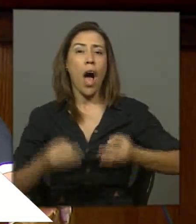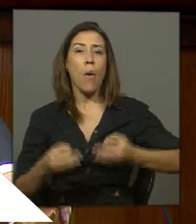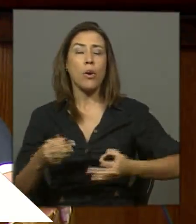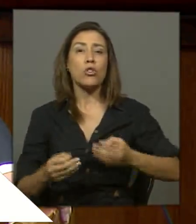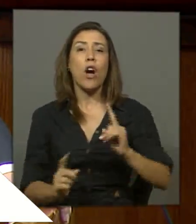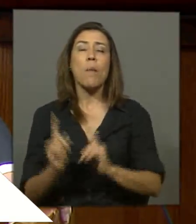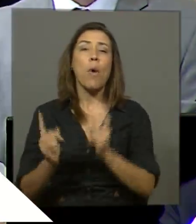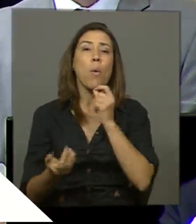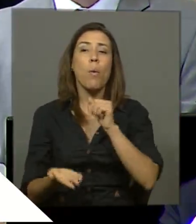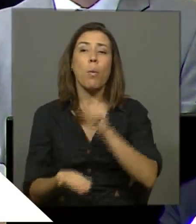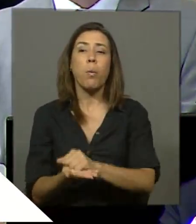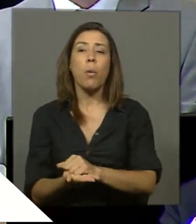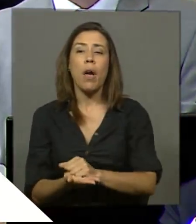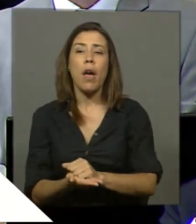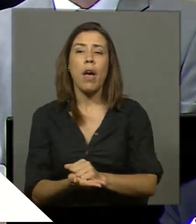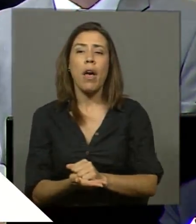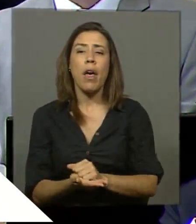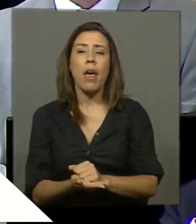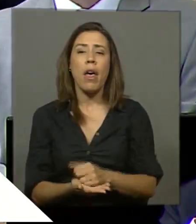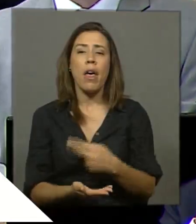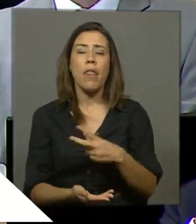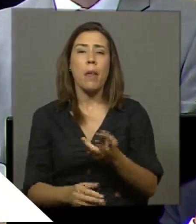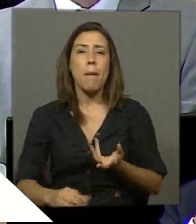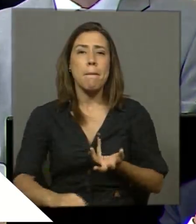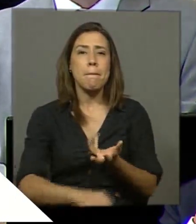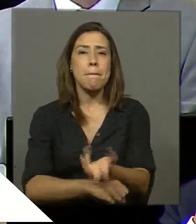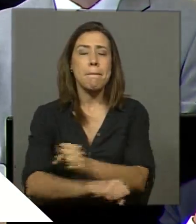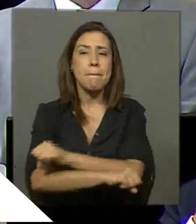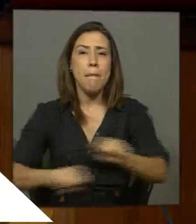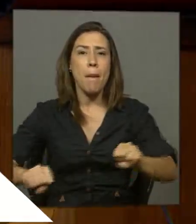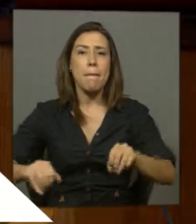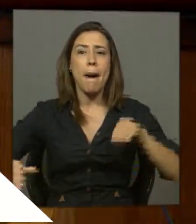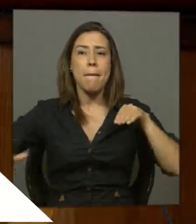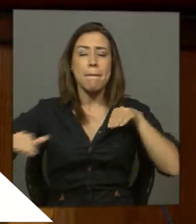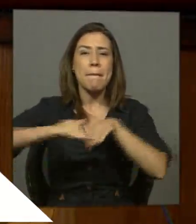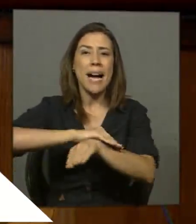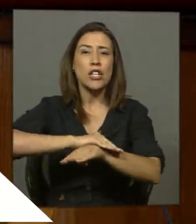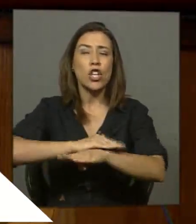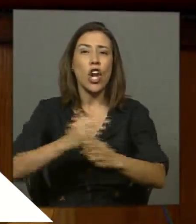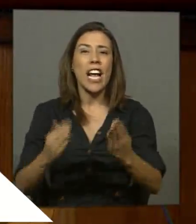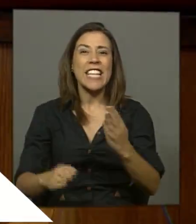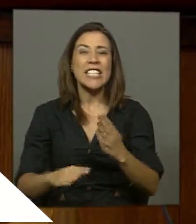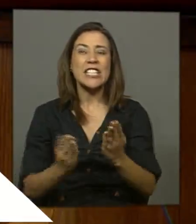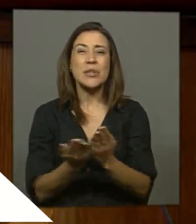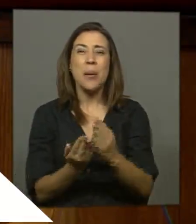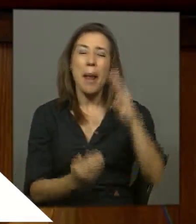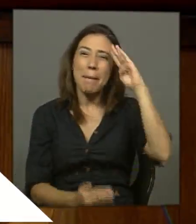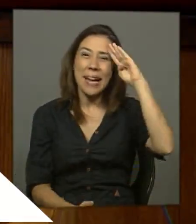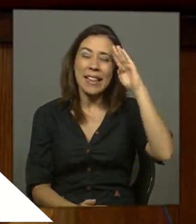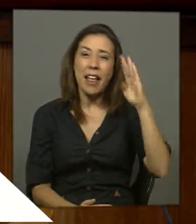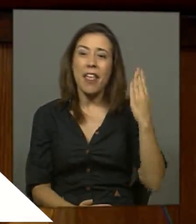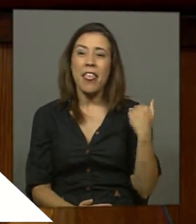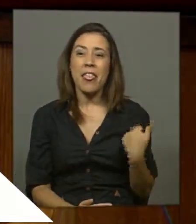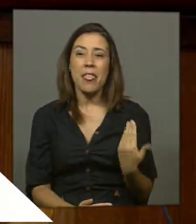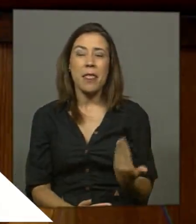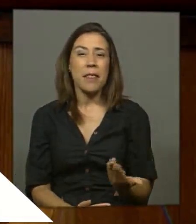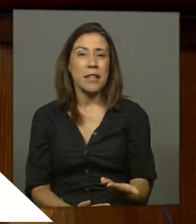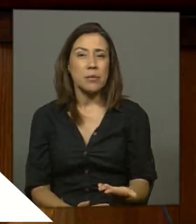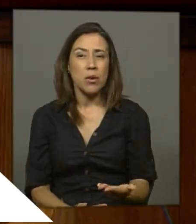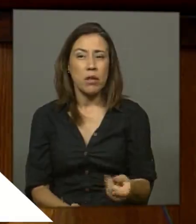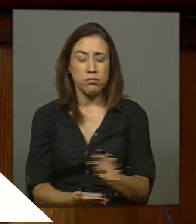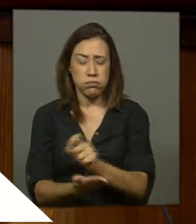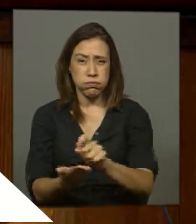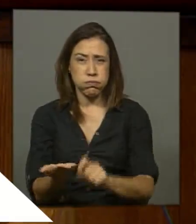querellantes del de la bomba que se instaló en el metro de la Escuela Militar que después de presentar una después de presentar